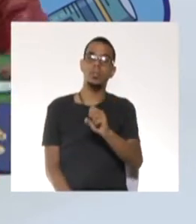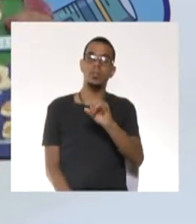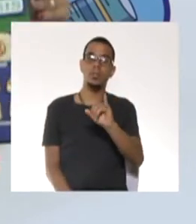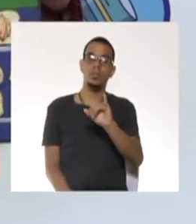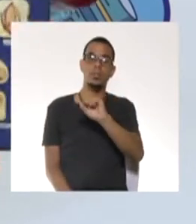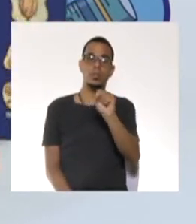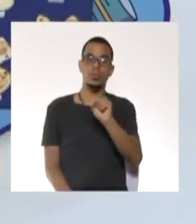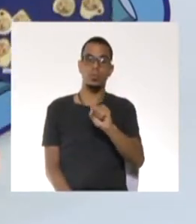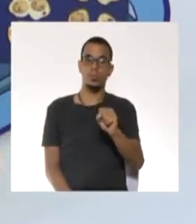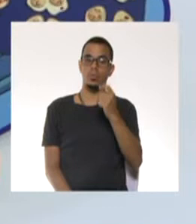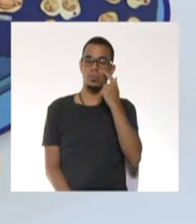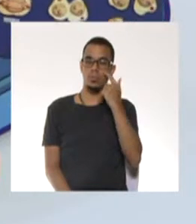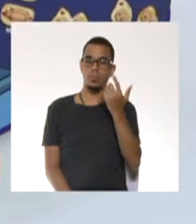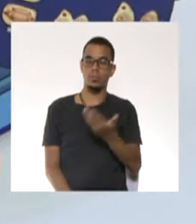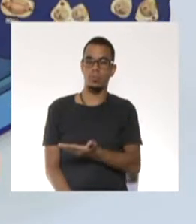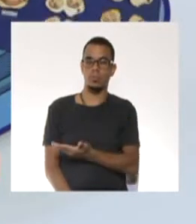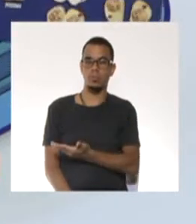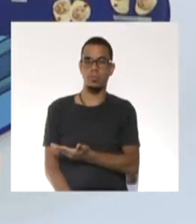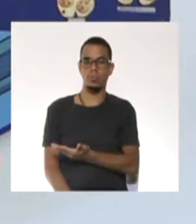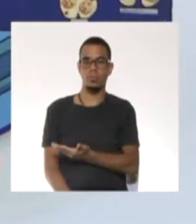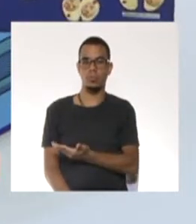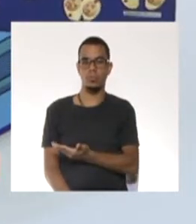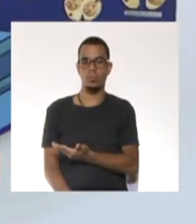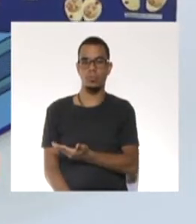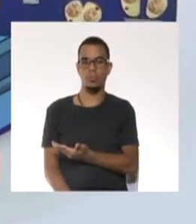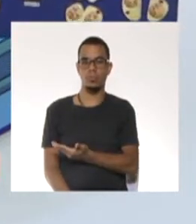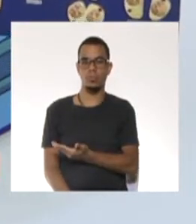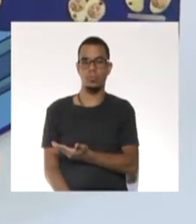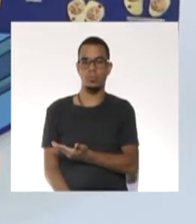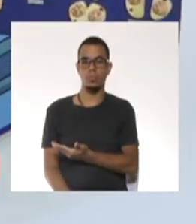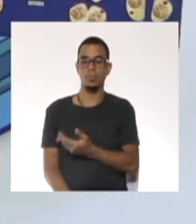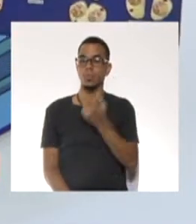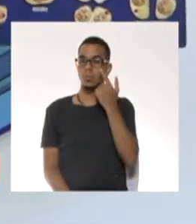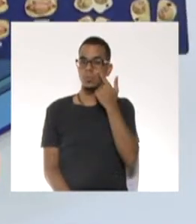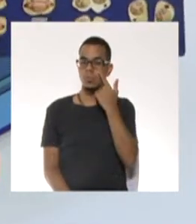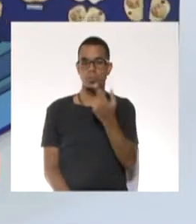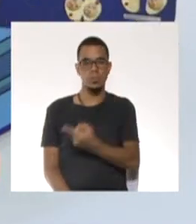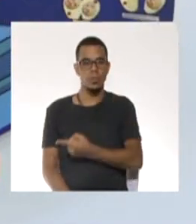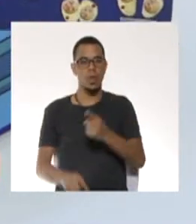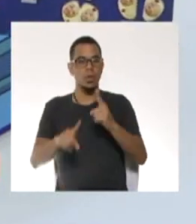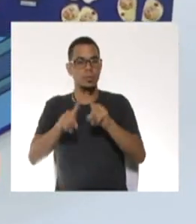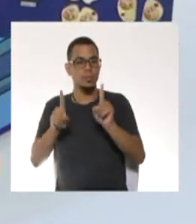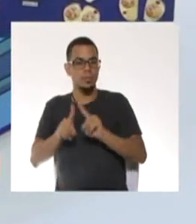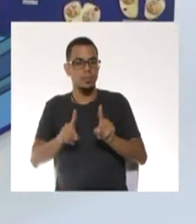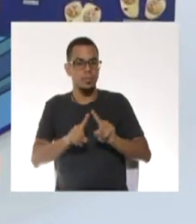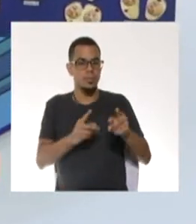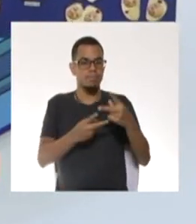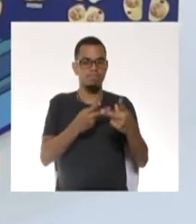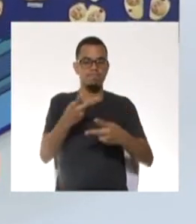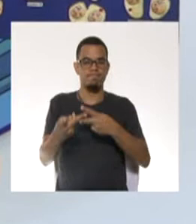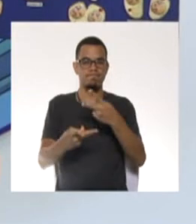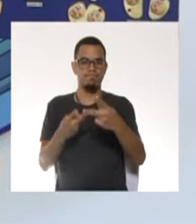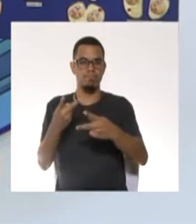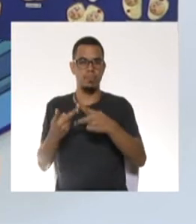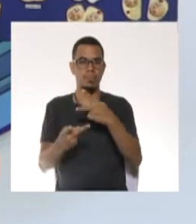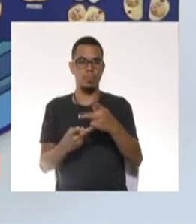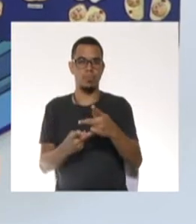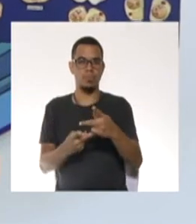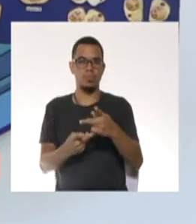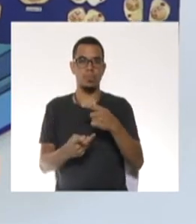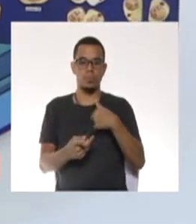lo podemos ver, podemos observar varias etapas. ¿Qué va a pasar? Aquí nosotros podemos observar que vamos a tener